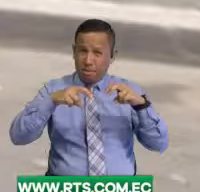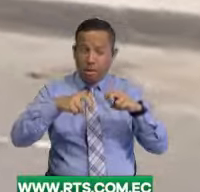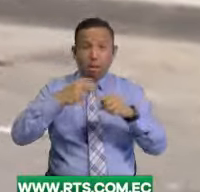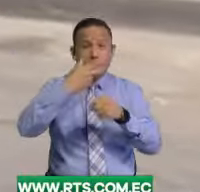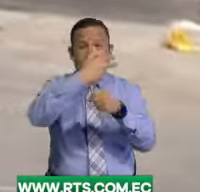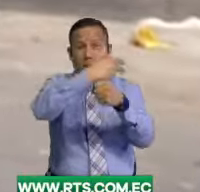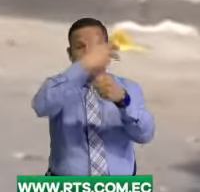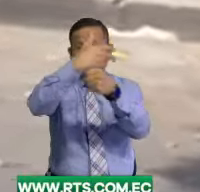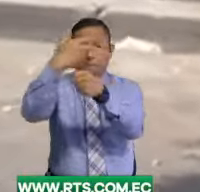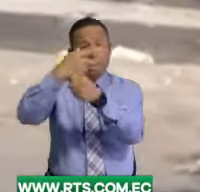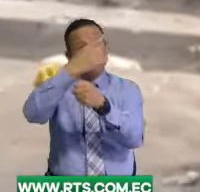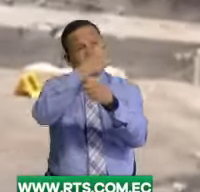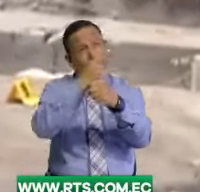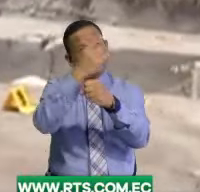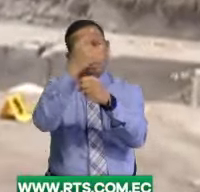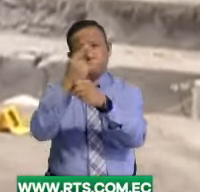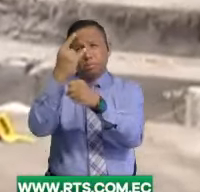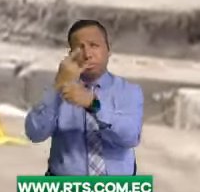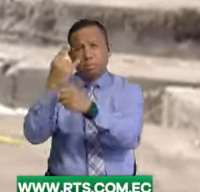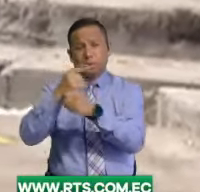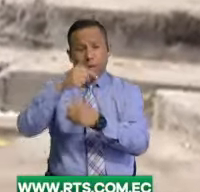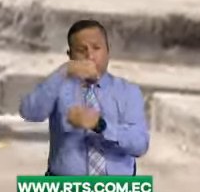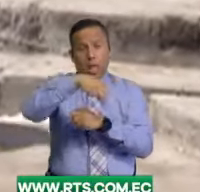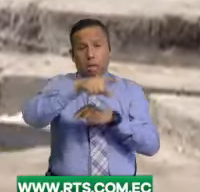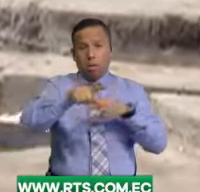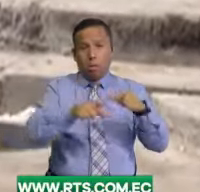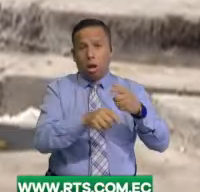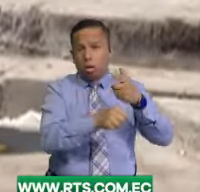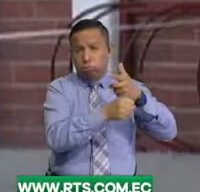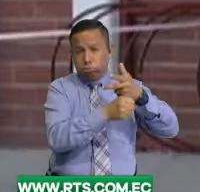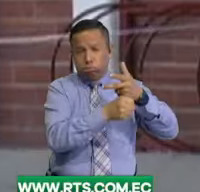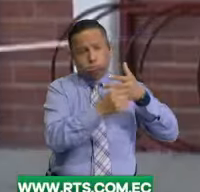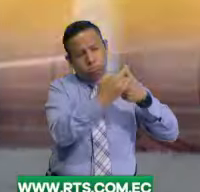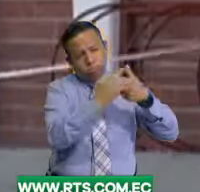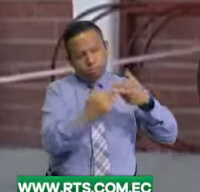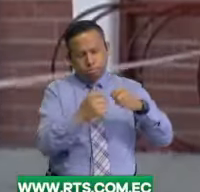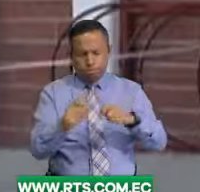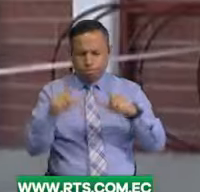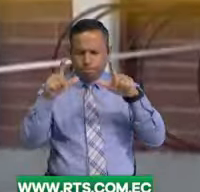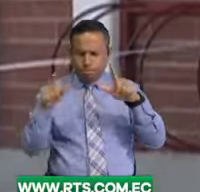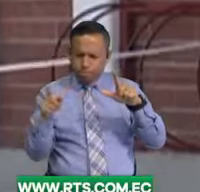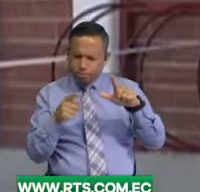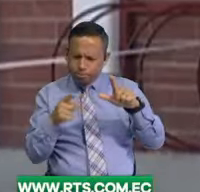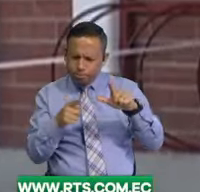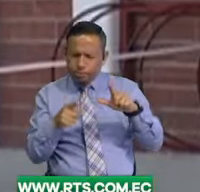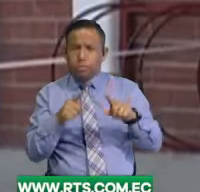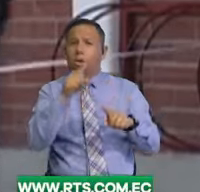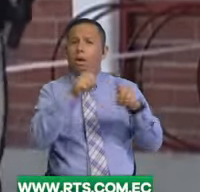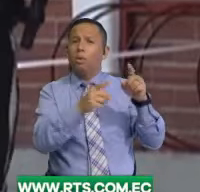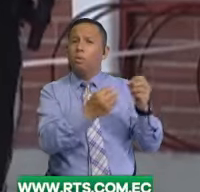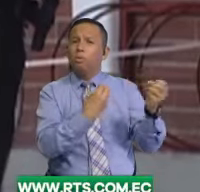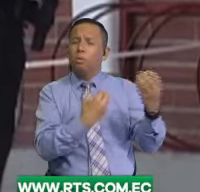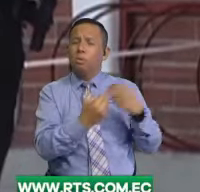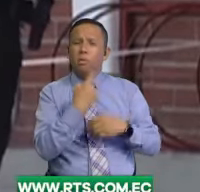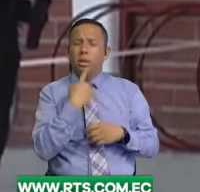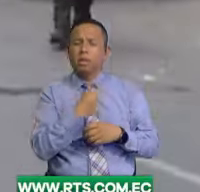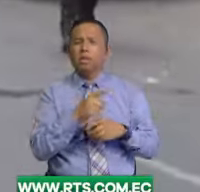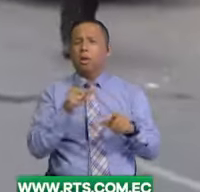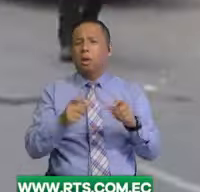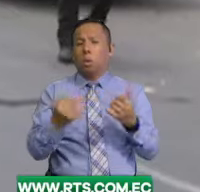de las cámaras del sector y del local donde está el cajero que fue blanco de los sujetos armados. Por aquí indicaron que lo que escucharon y vieron la